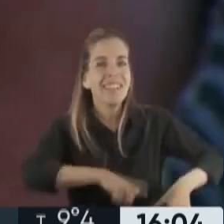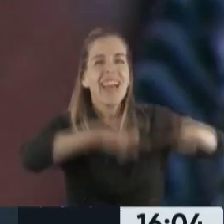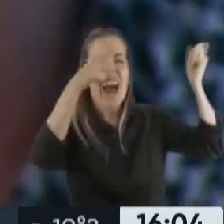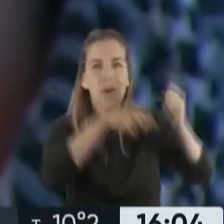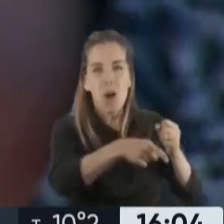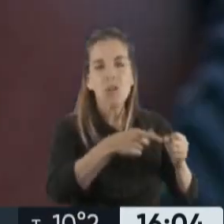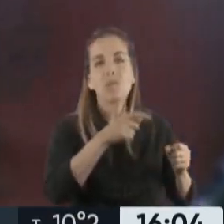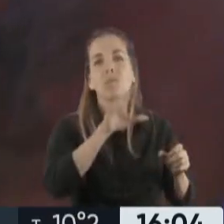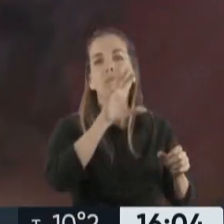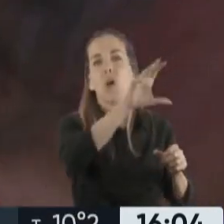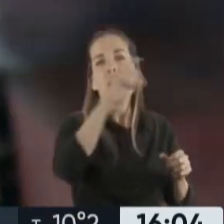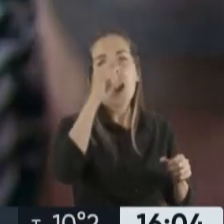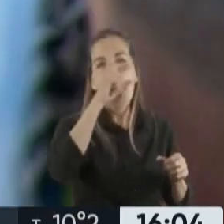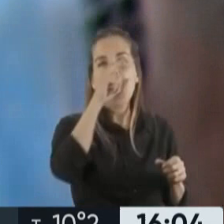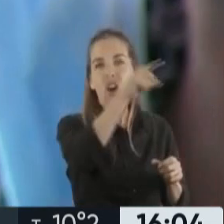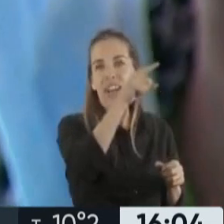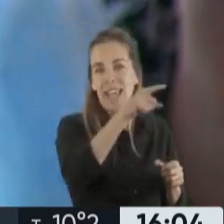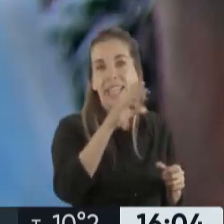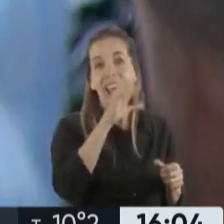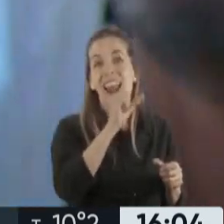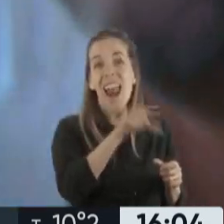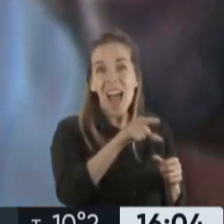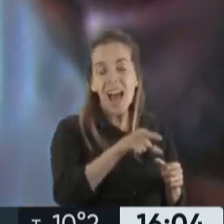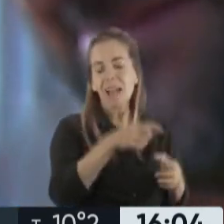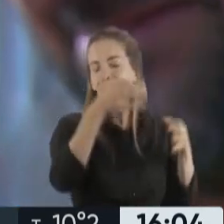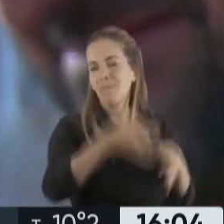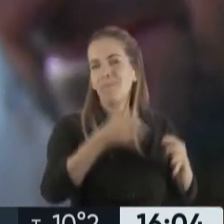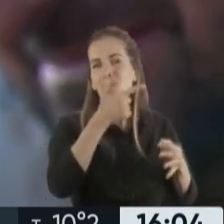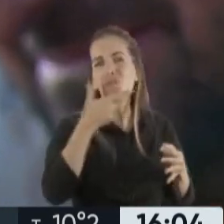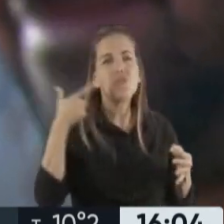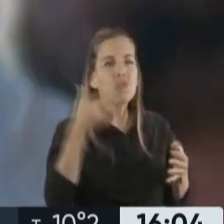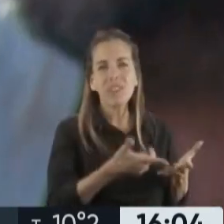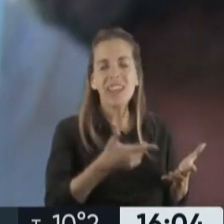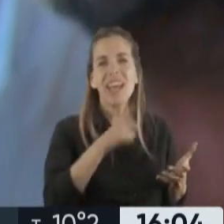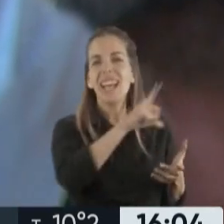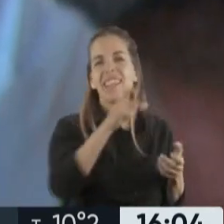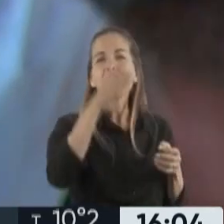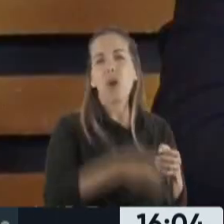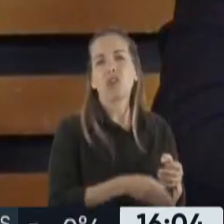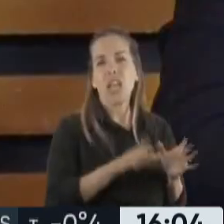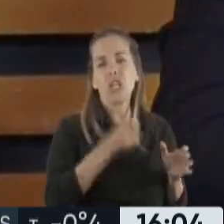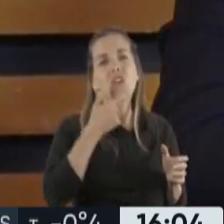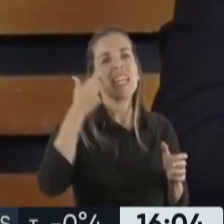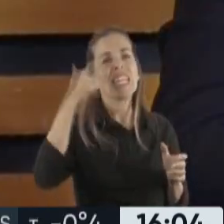correntino, porque son naranjas 100% ecológicas, y voy a probarlas.